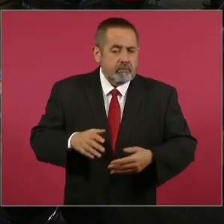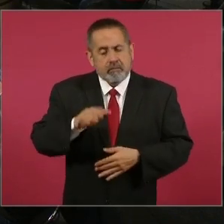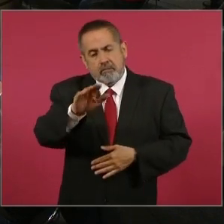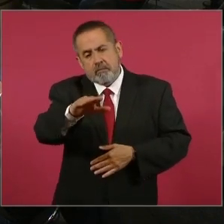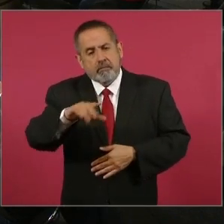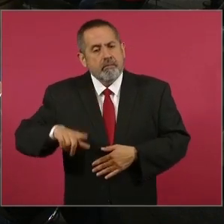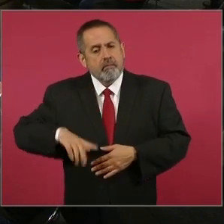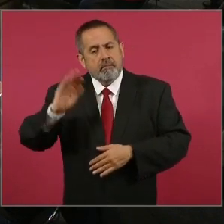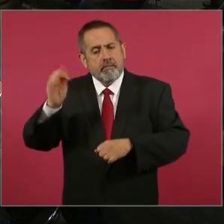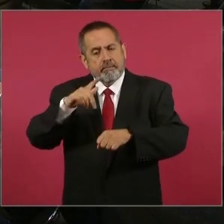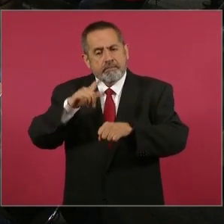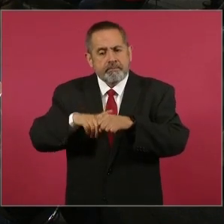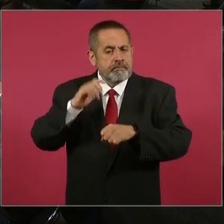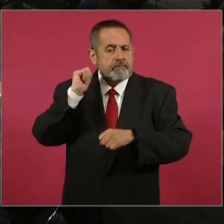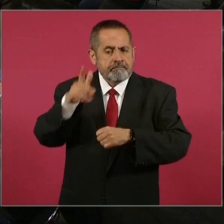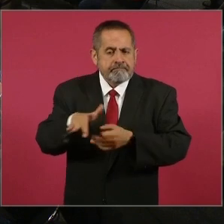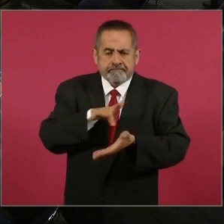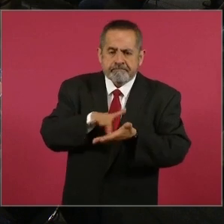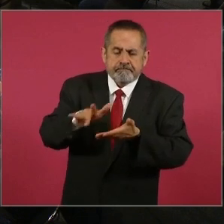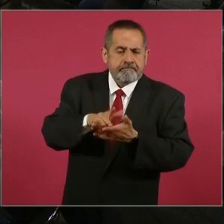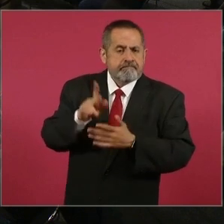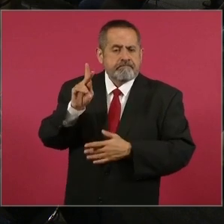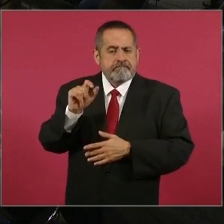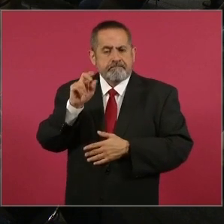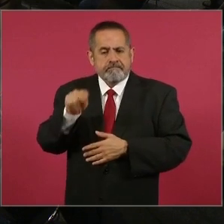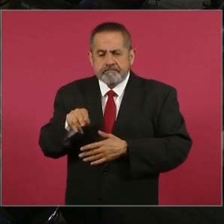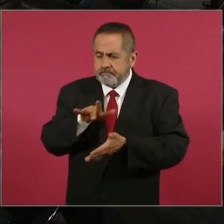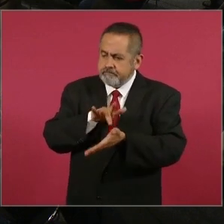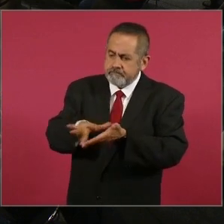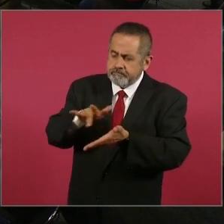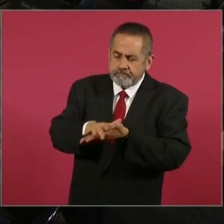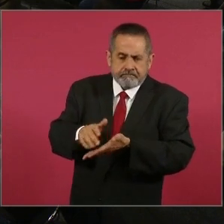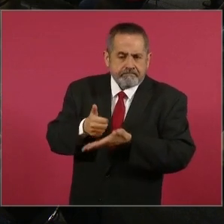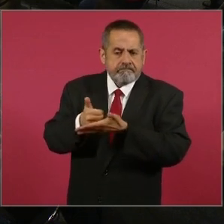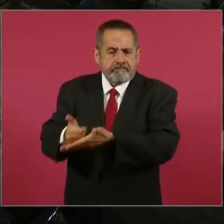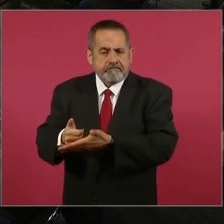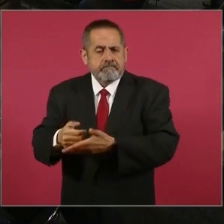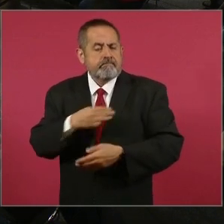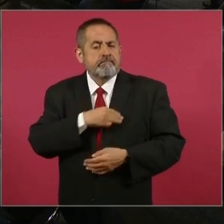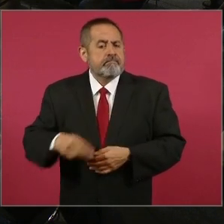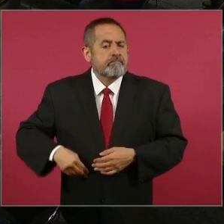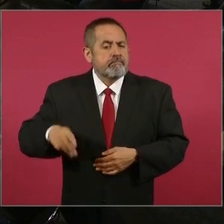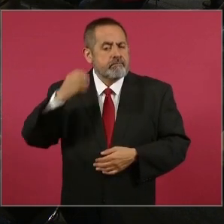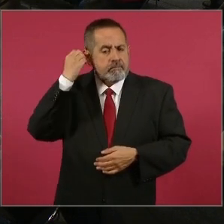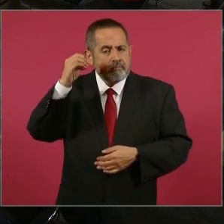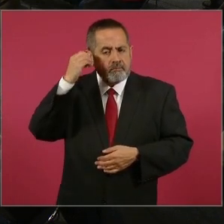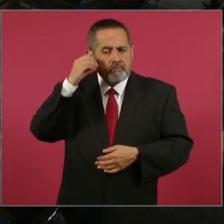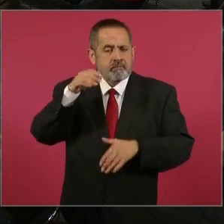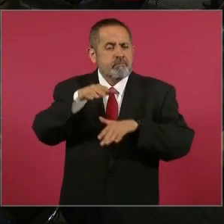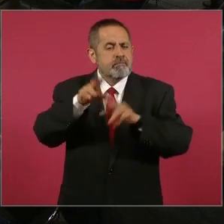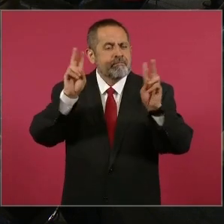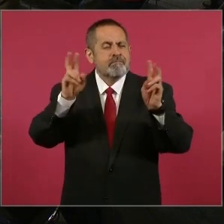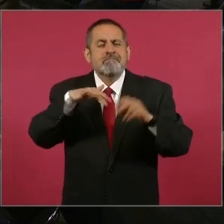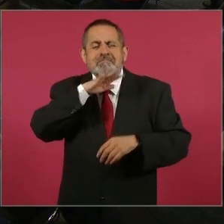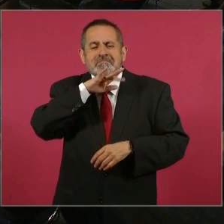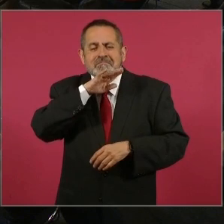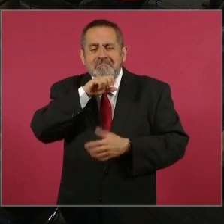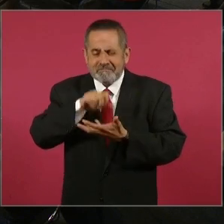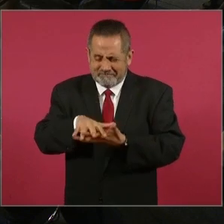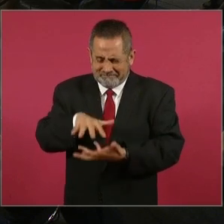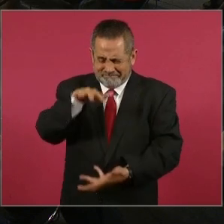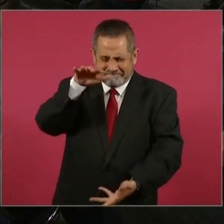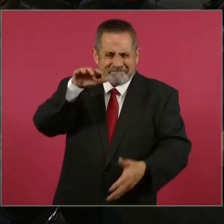Federal implementará un plan financiero Para apoyar al municipio de Oaxaca de Juárez con este tema de la basura